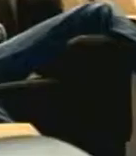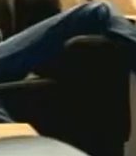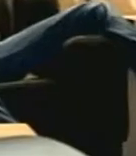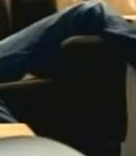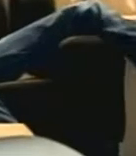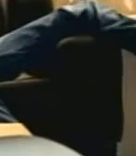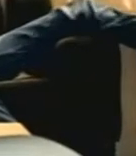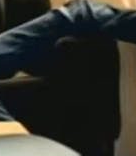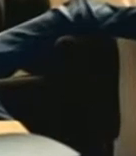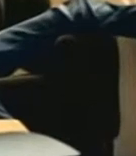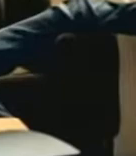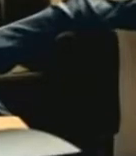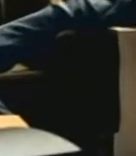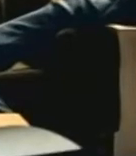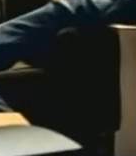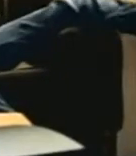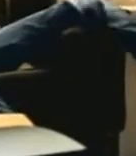banco.